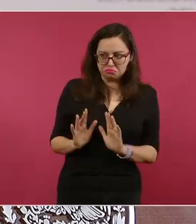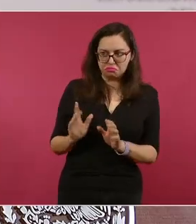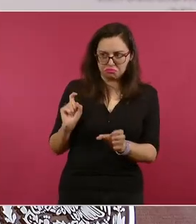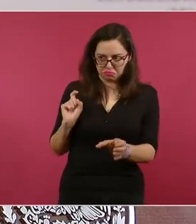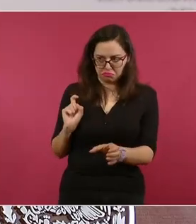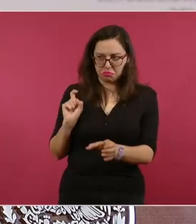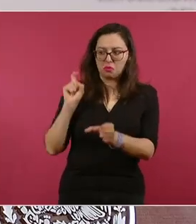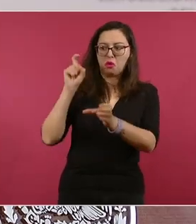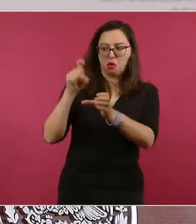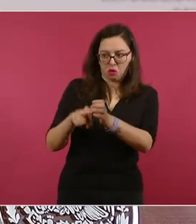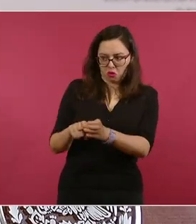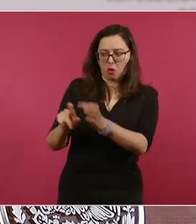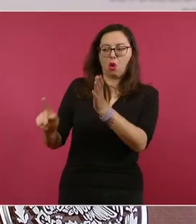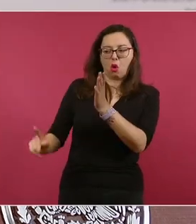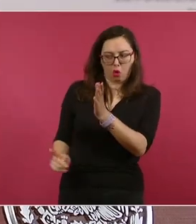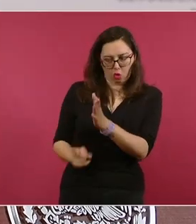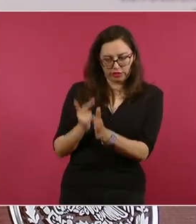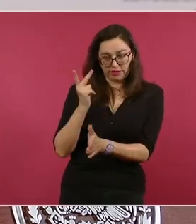Pero hacia adelante,